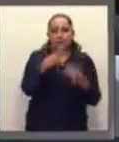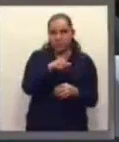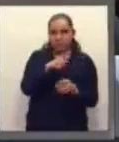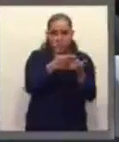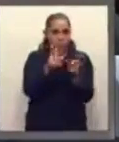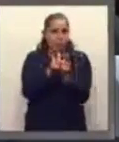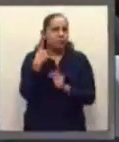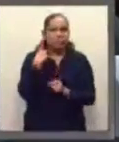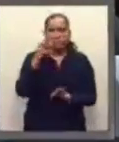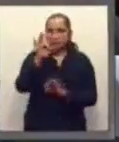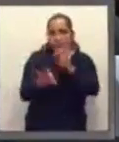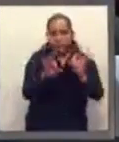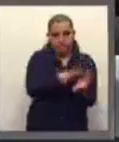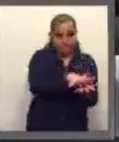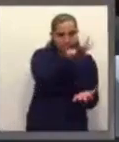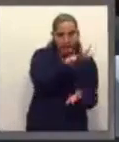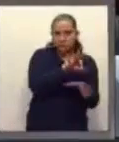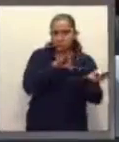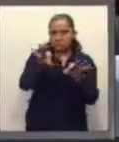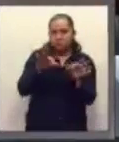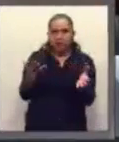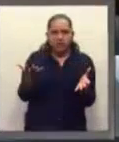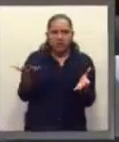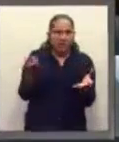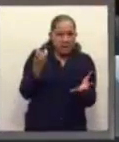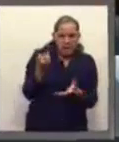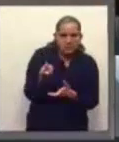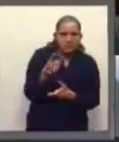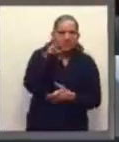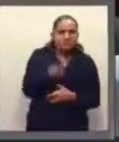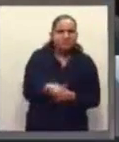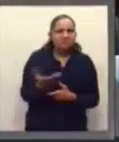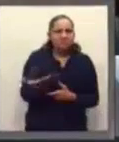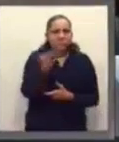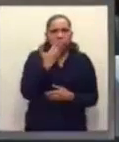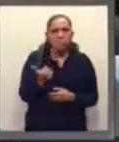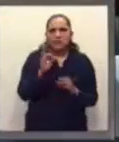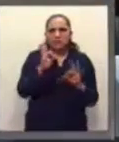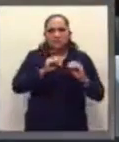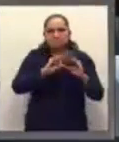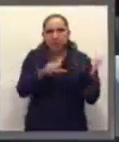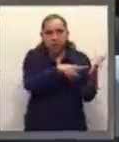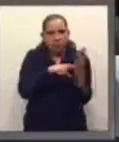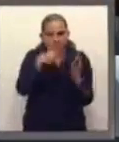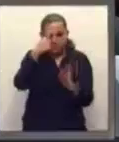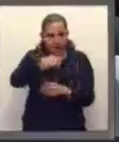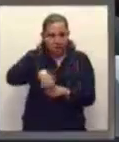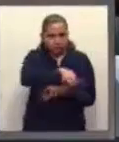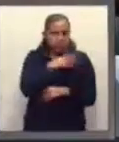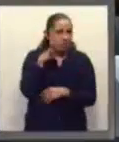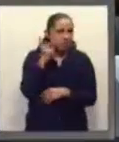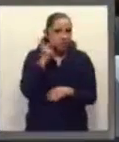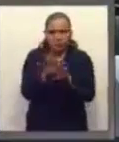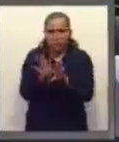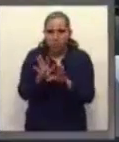partidistas, pues no da mucho de dar de esta Cámara de Diputados. Estos comités